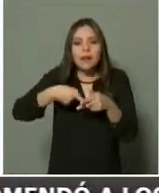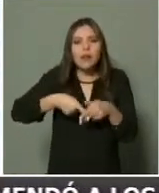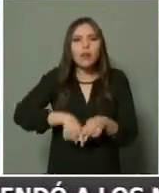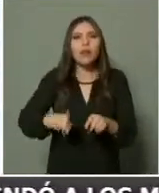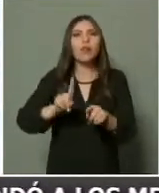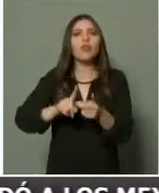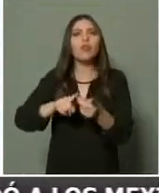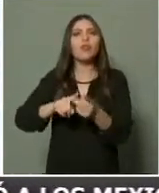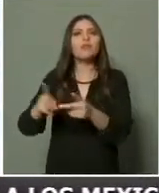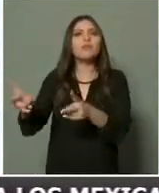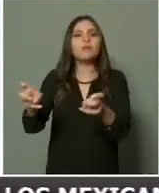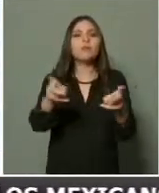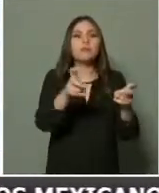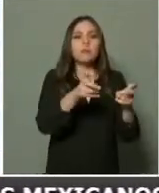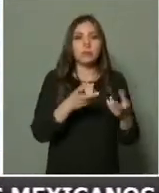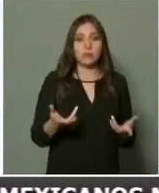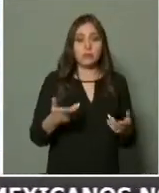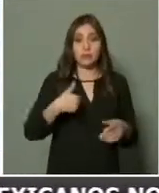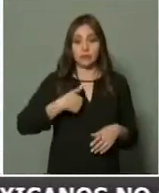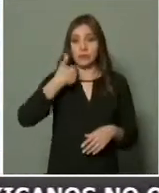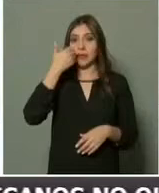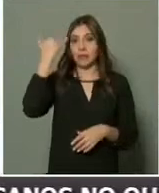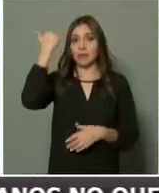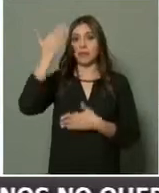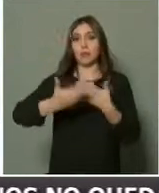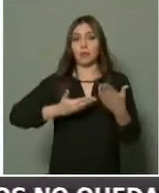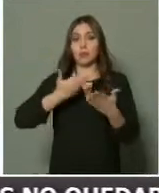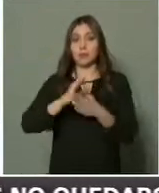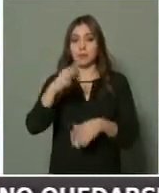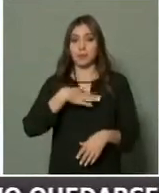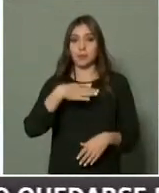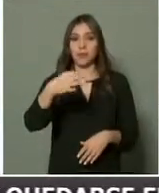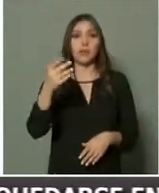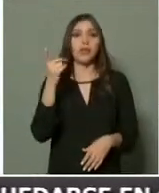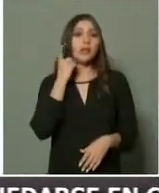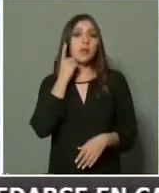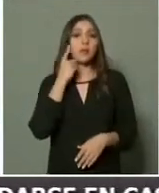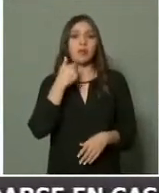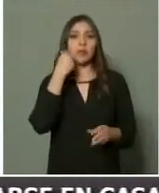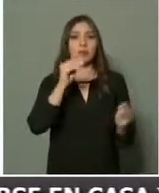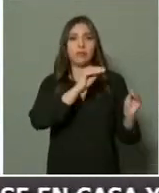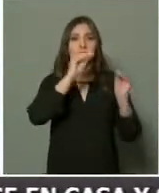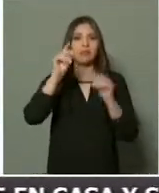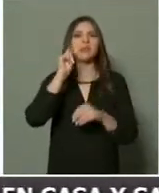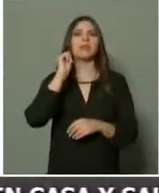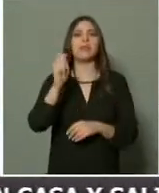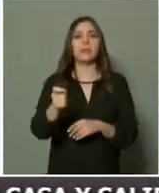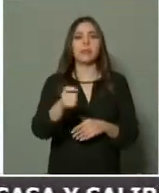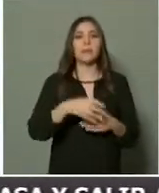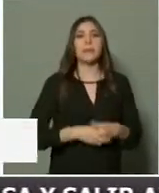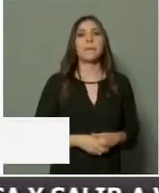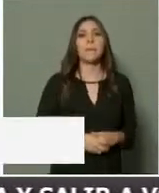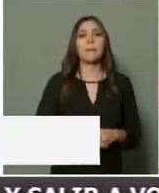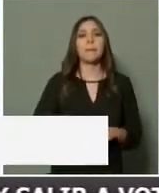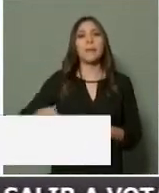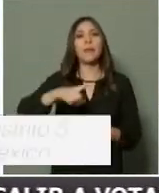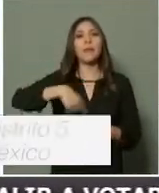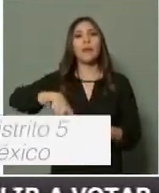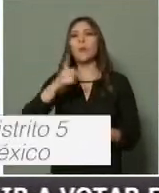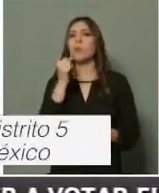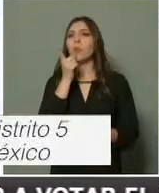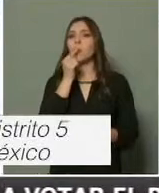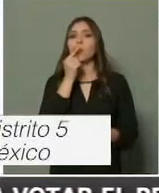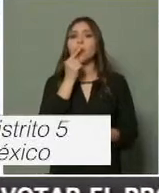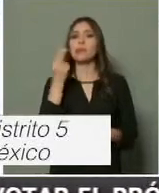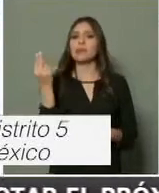México, propuso capacitar a los policías para evitar la delincuencia. Permanentemente, los cuerpos policíacos deben tener